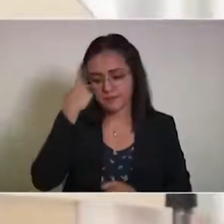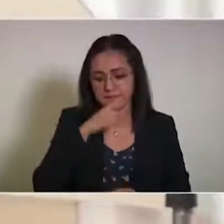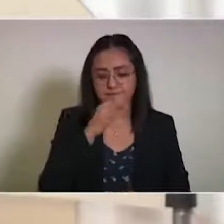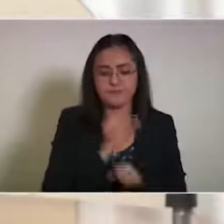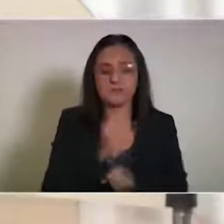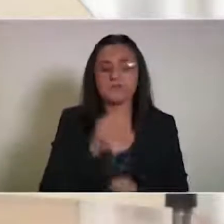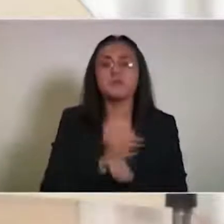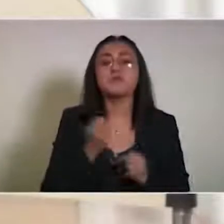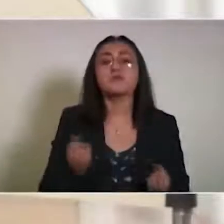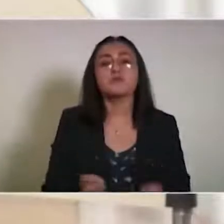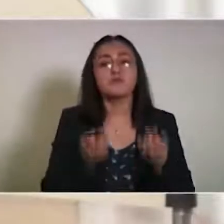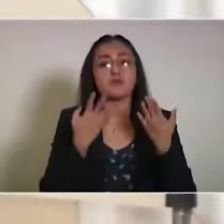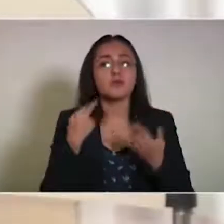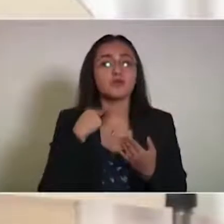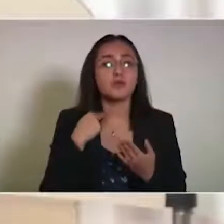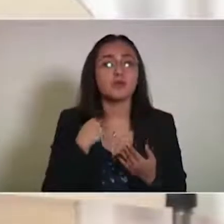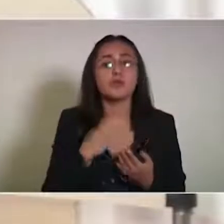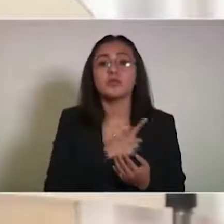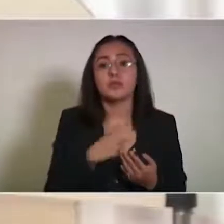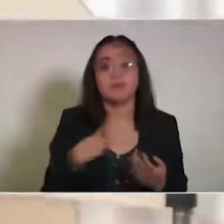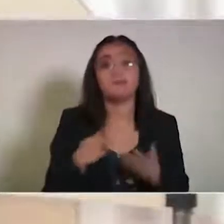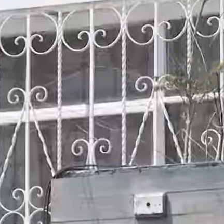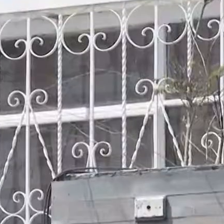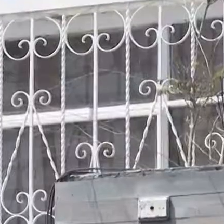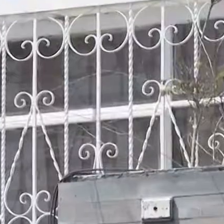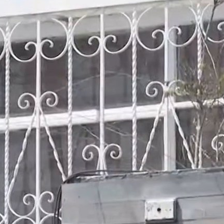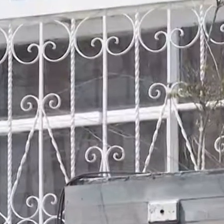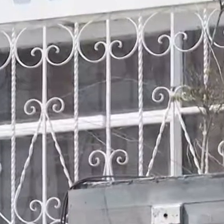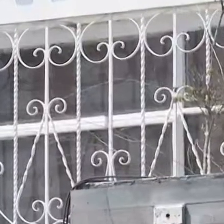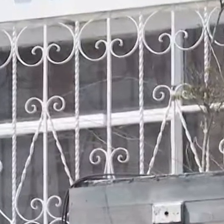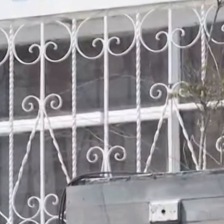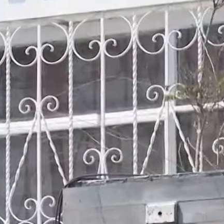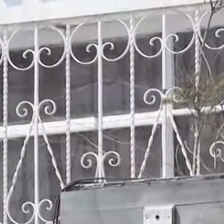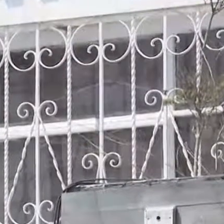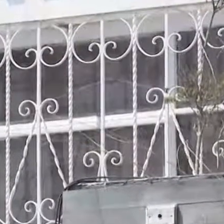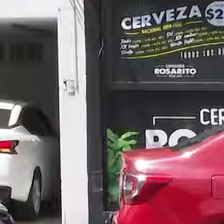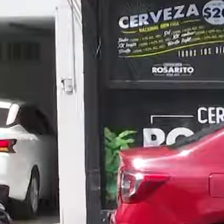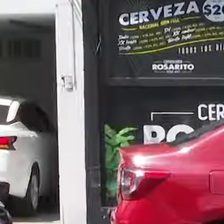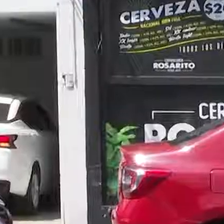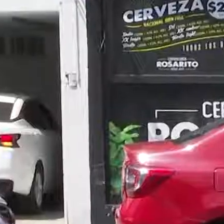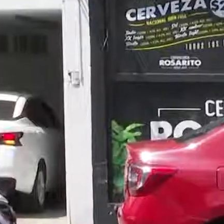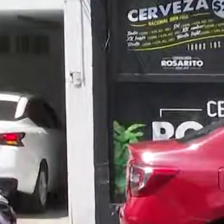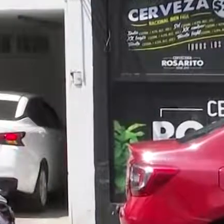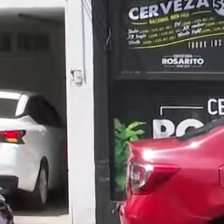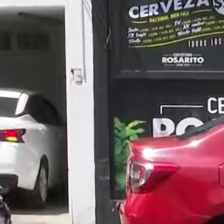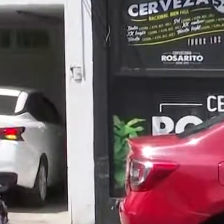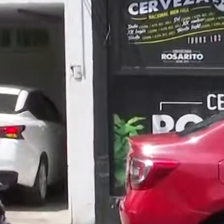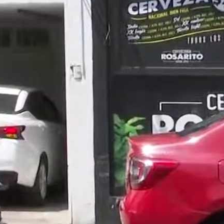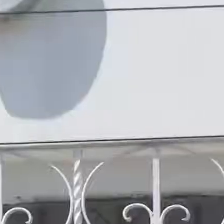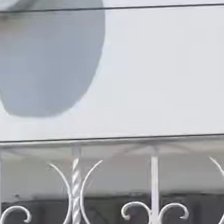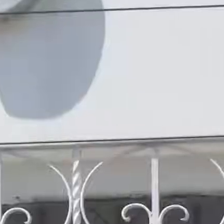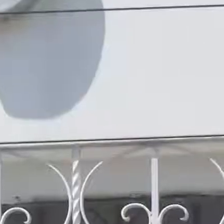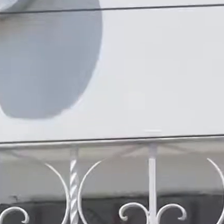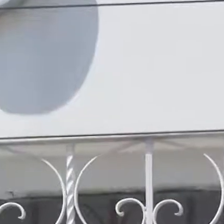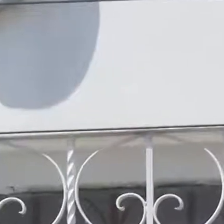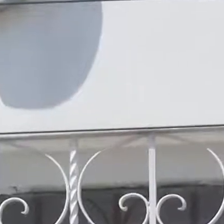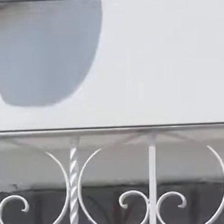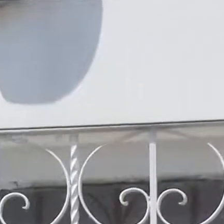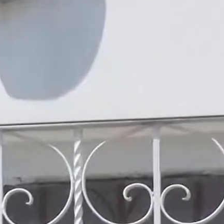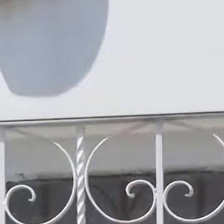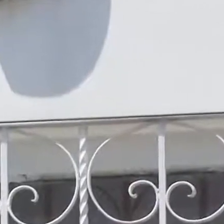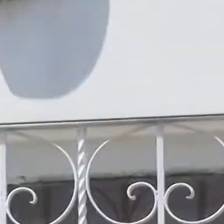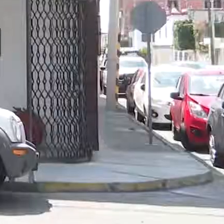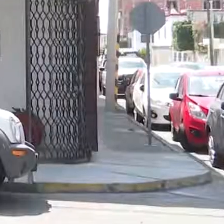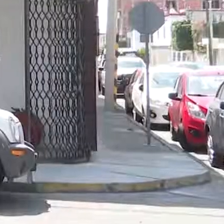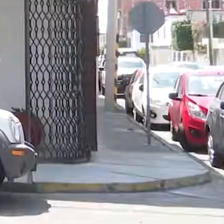determinar cuántas notarías deben de crearse. Los artículos transitorios y el reglamento de la ley del notariado deberán estar listos